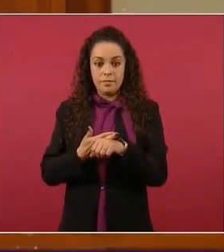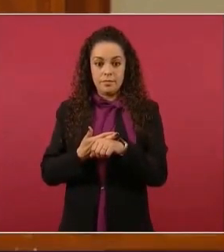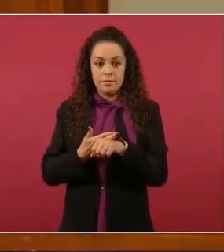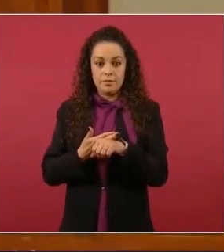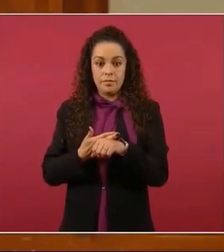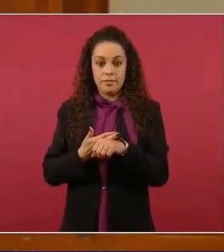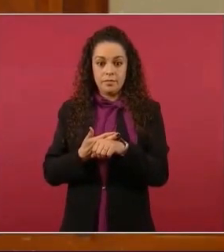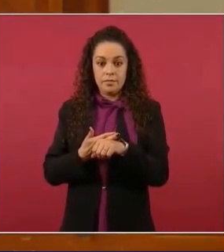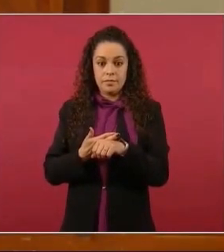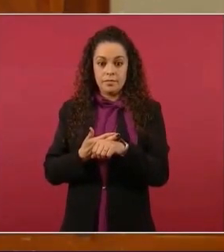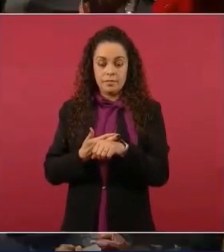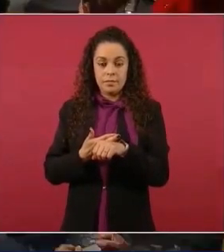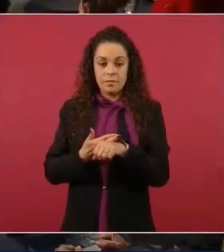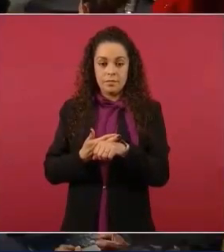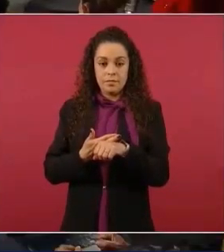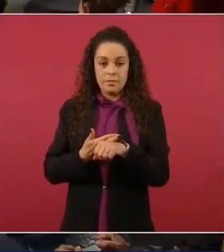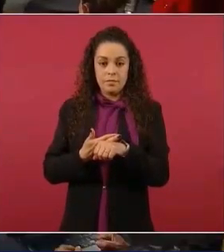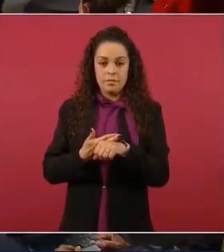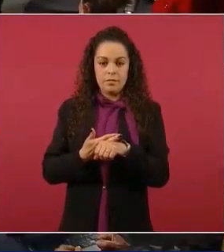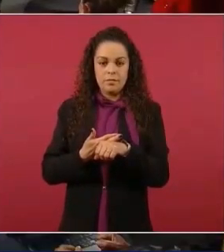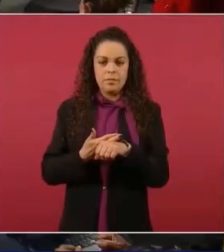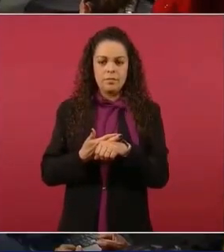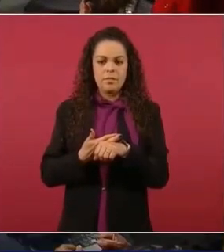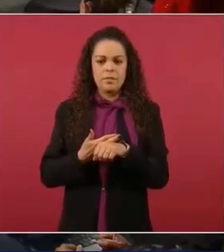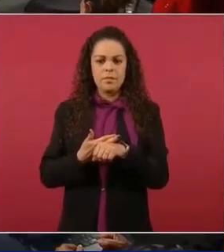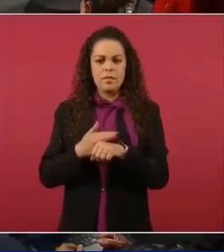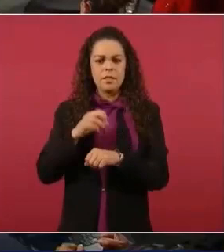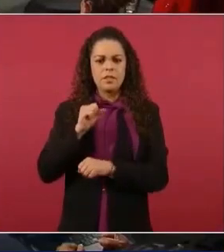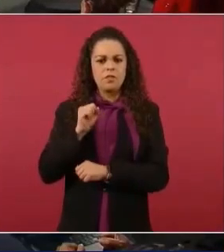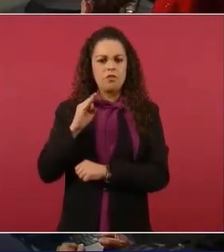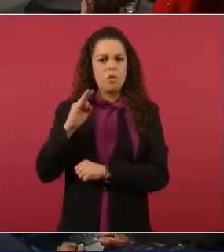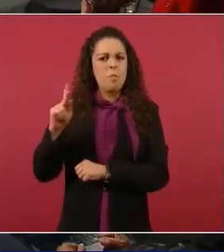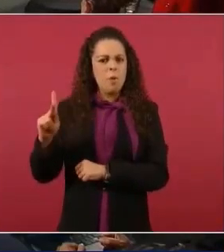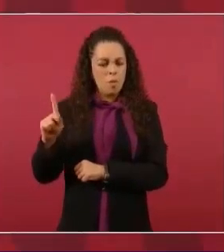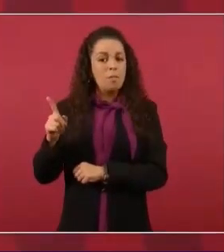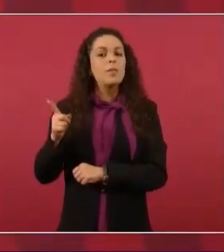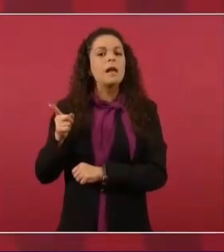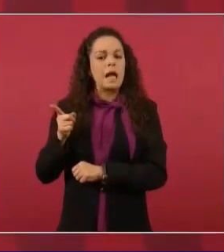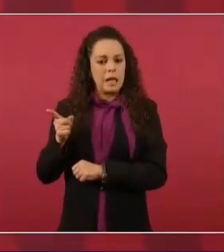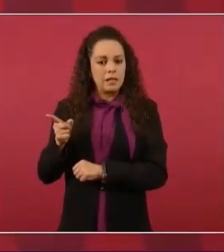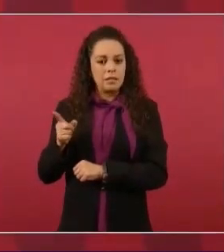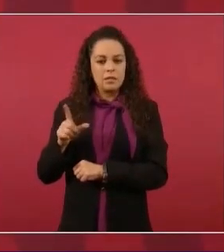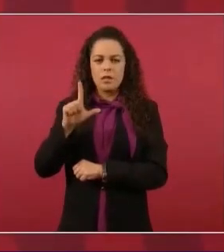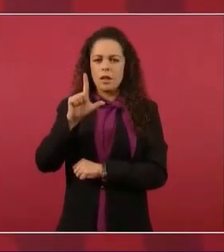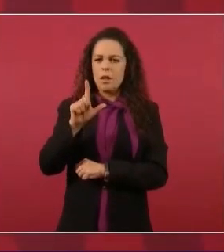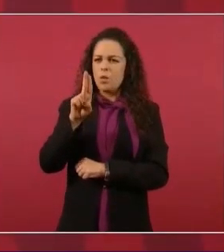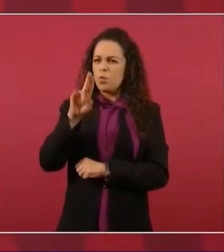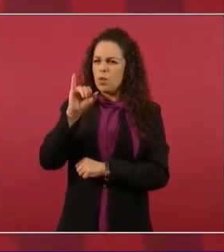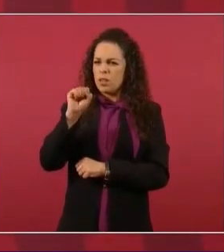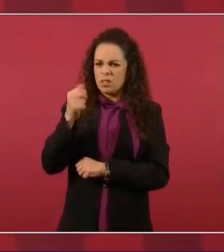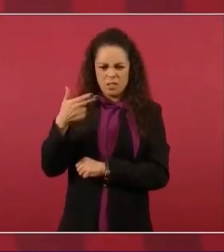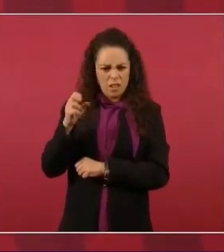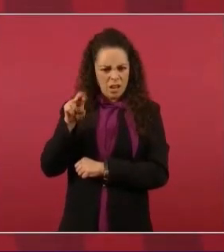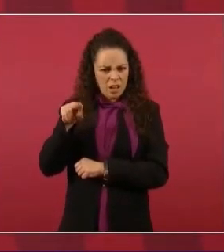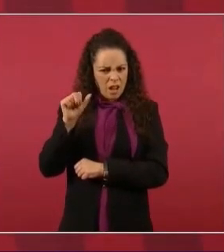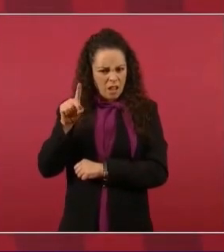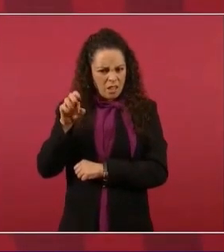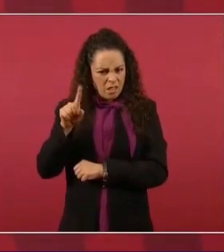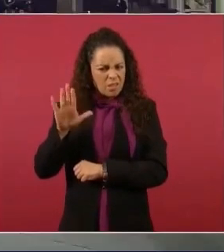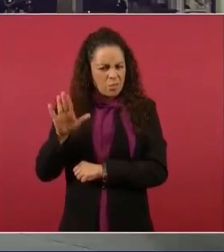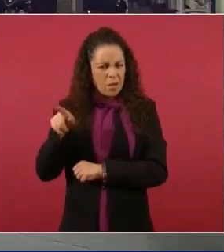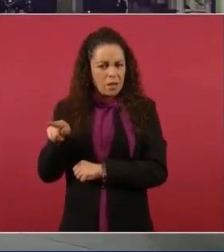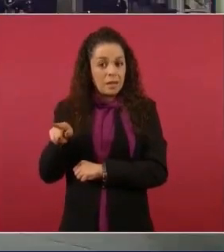Es el presidente del Instituto de Mexicanos en el Exterior. Sí, se refiere, sí. Con él. Luis Hernández. Sí,